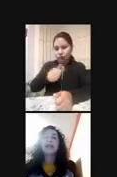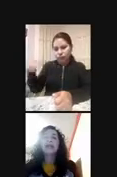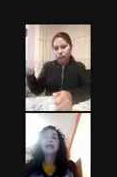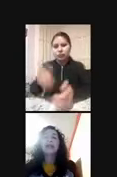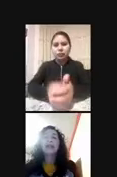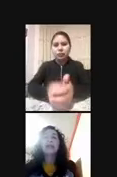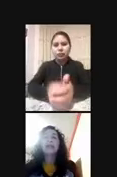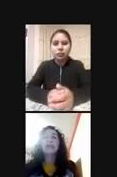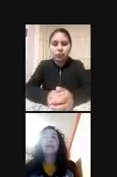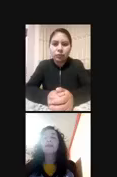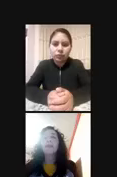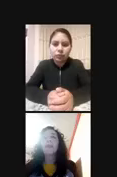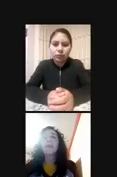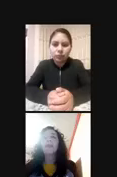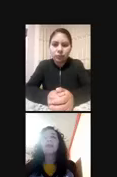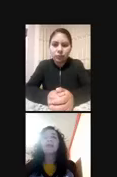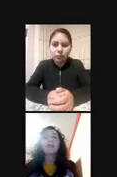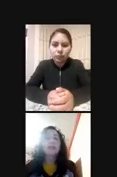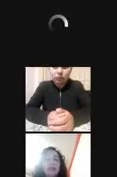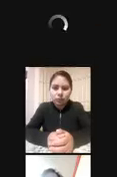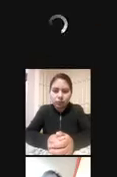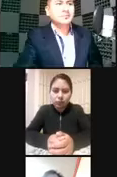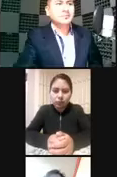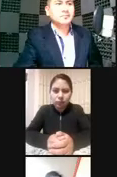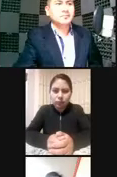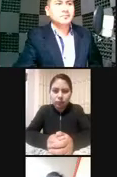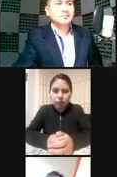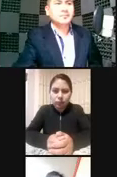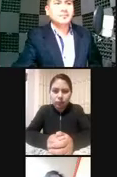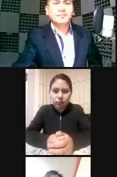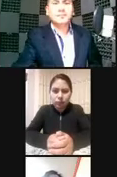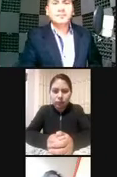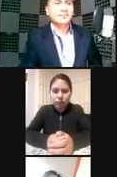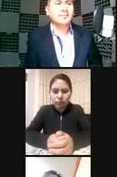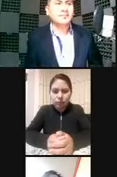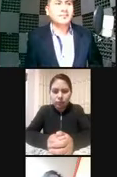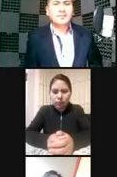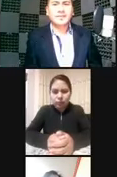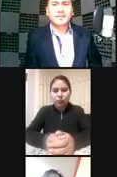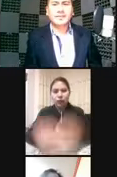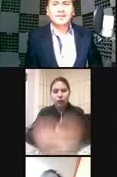Voy a dejar paso a la profesora.